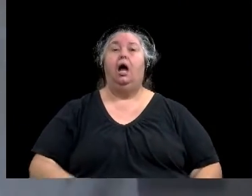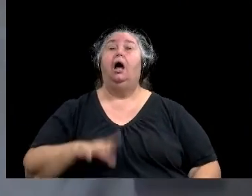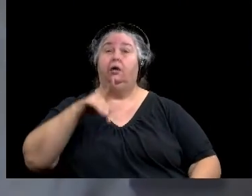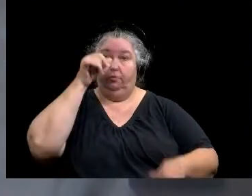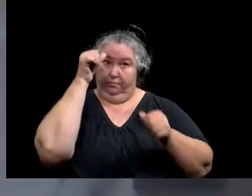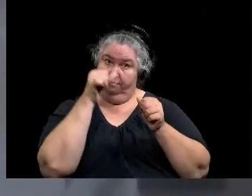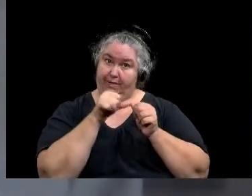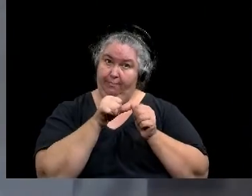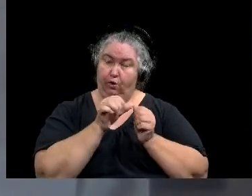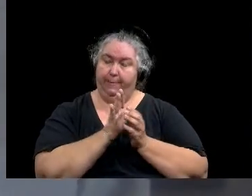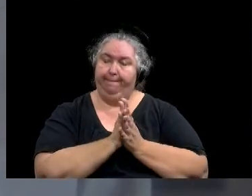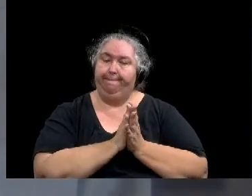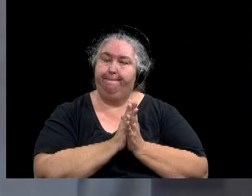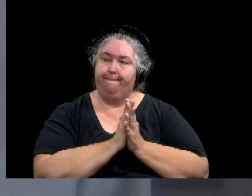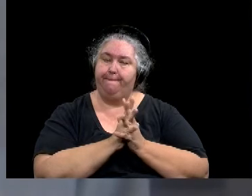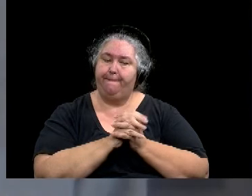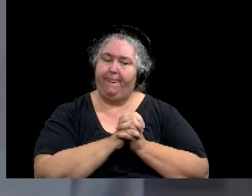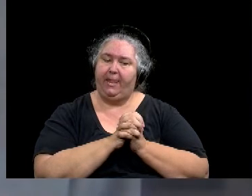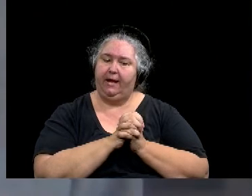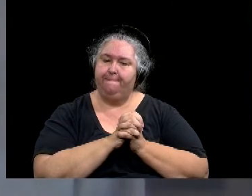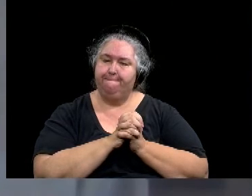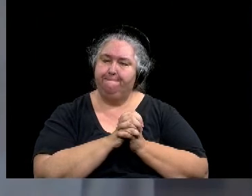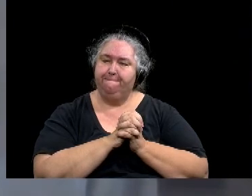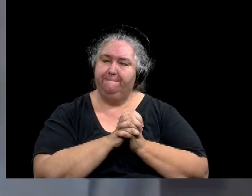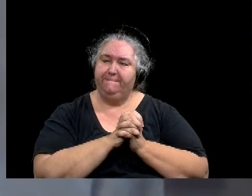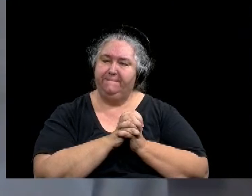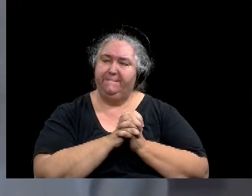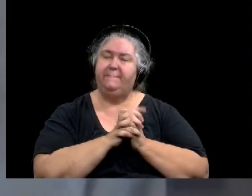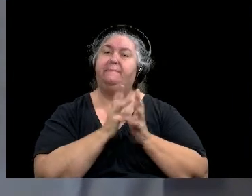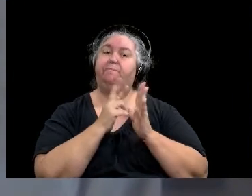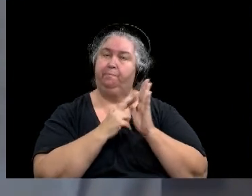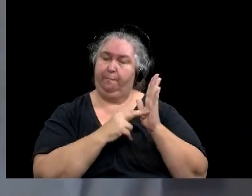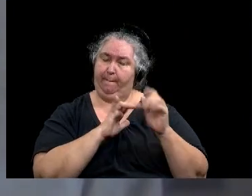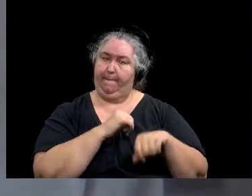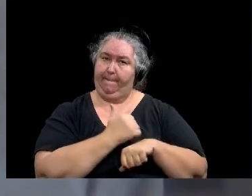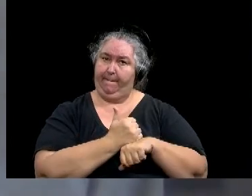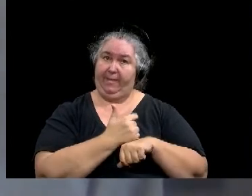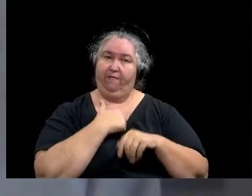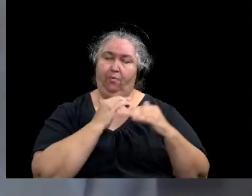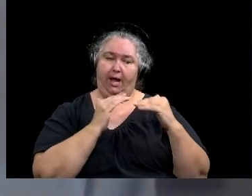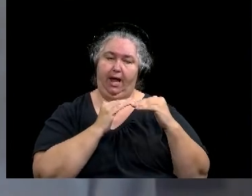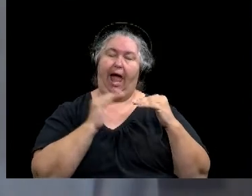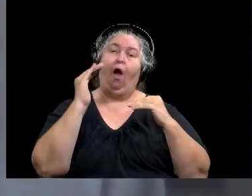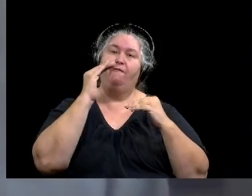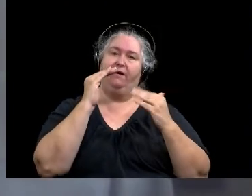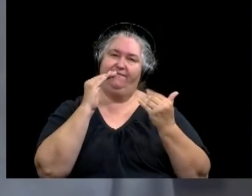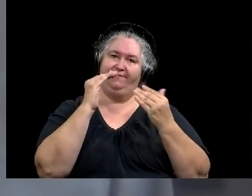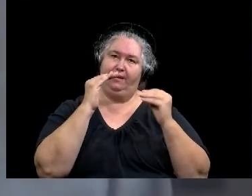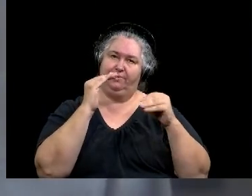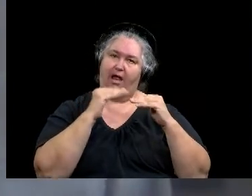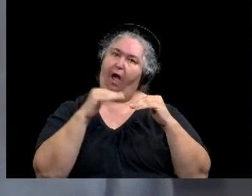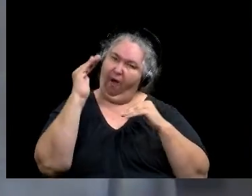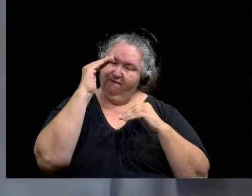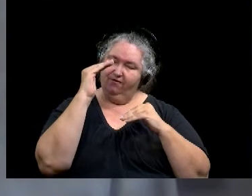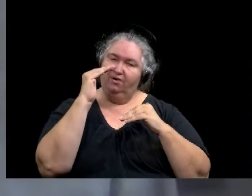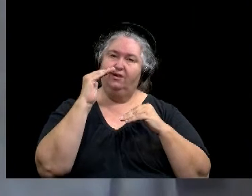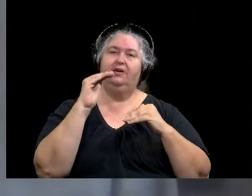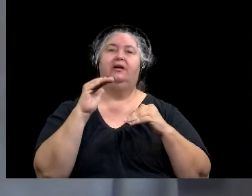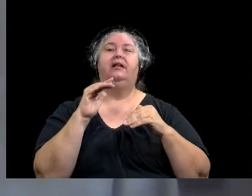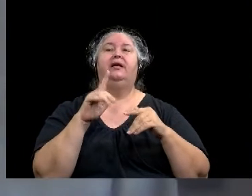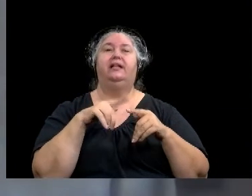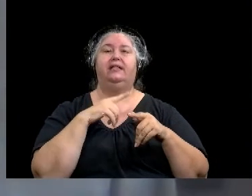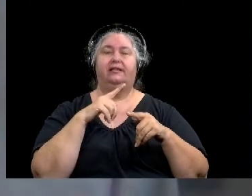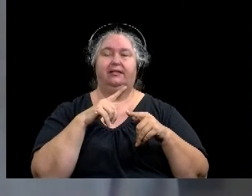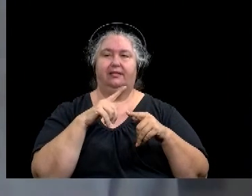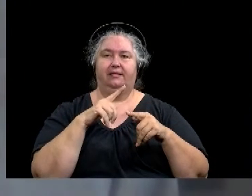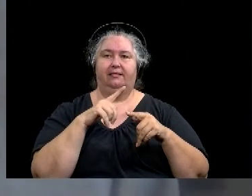así es que pueden acordarse cuando la guía si pasamos del 15%